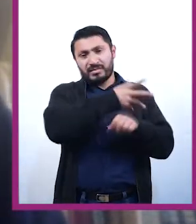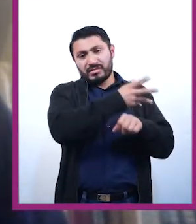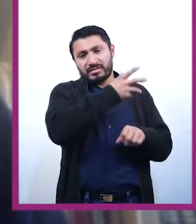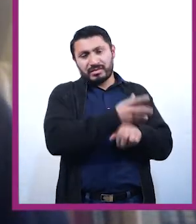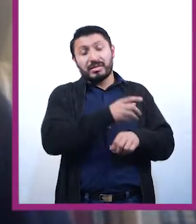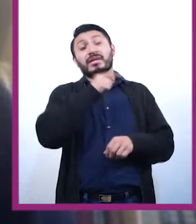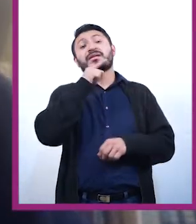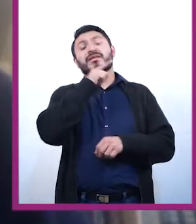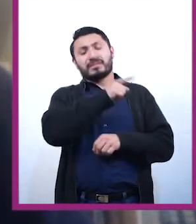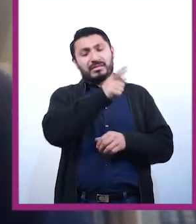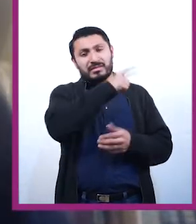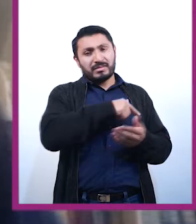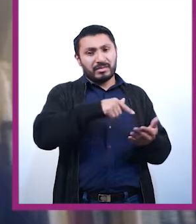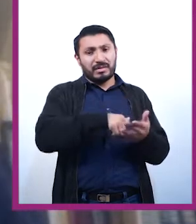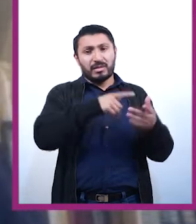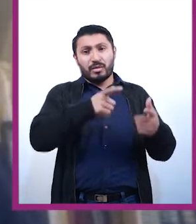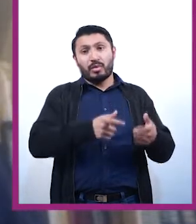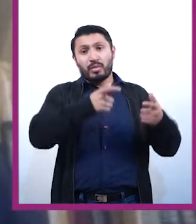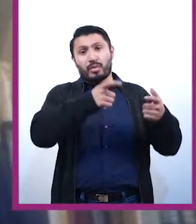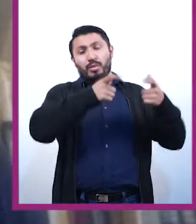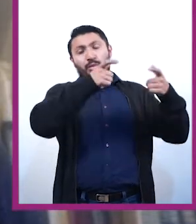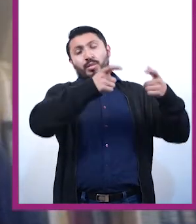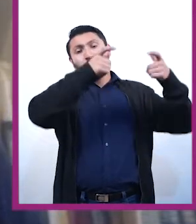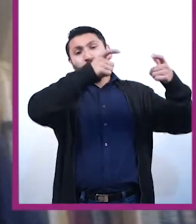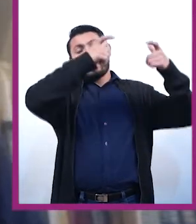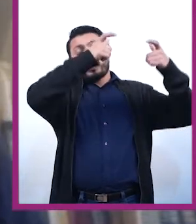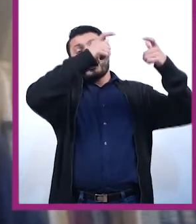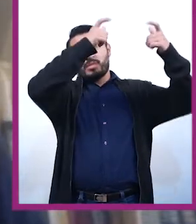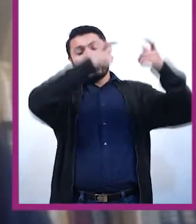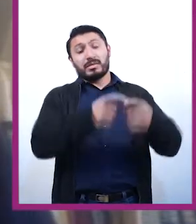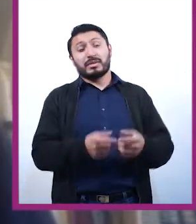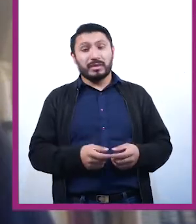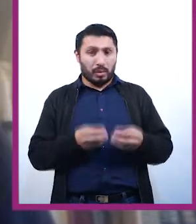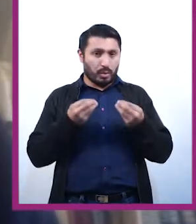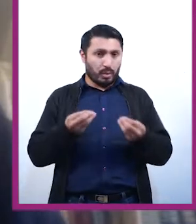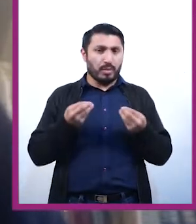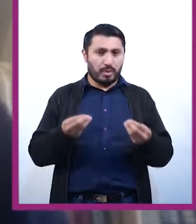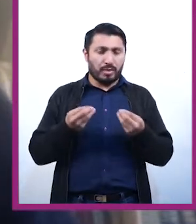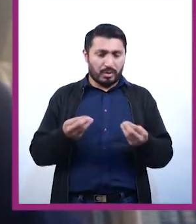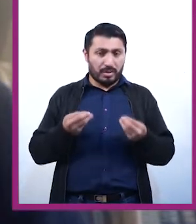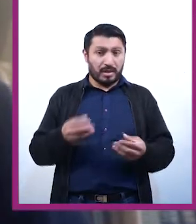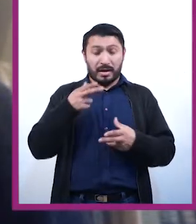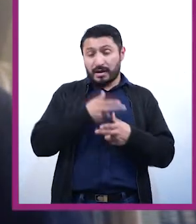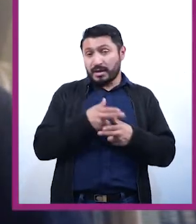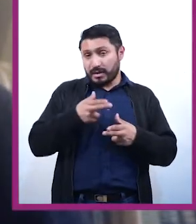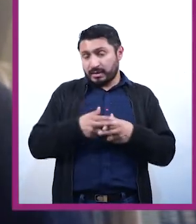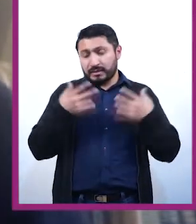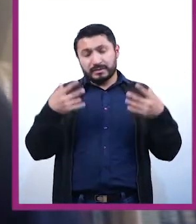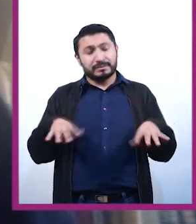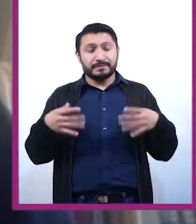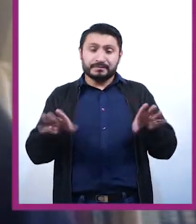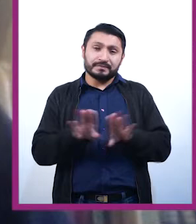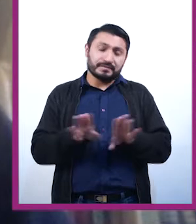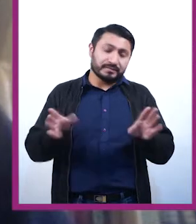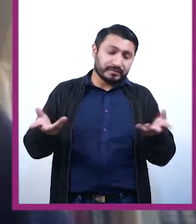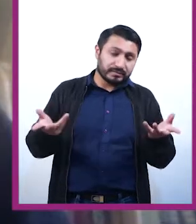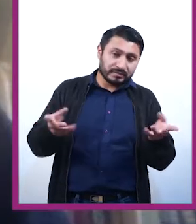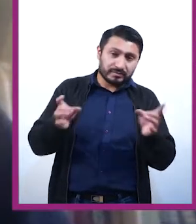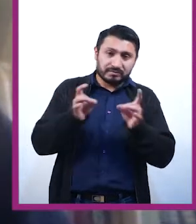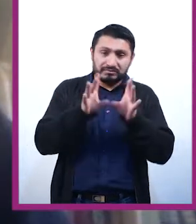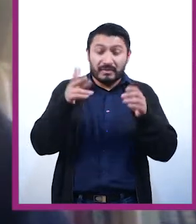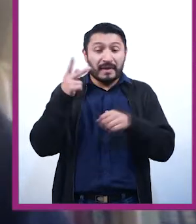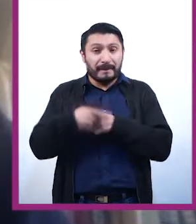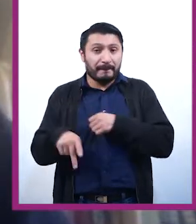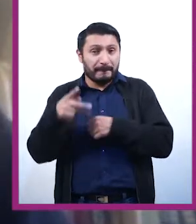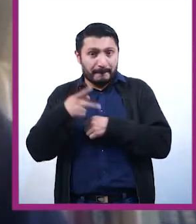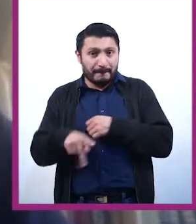en Wall Street. Entonces Wall Street subió, ¿no? Muchísimo, hasta que, bueno, se